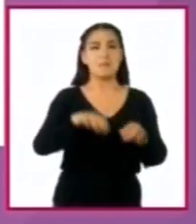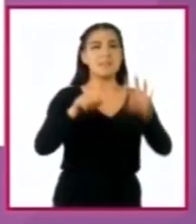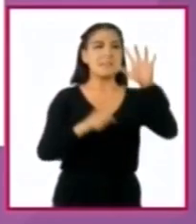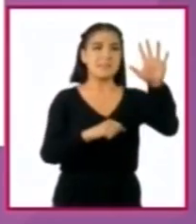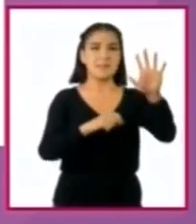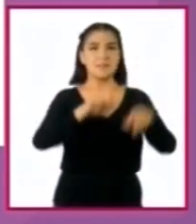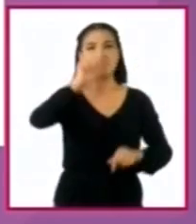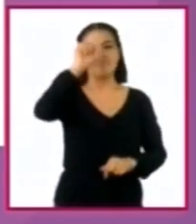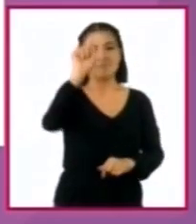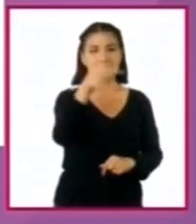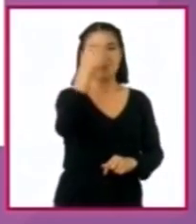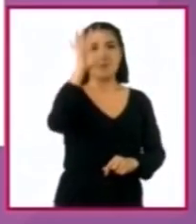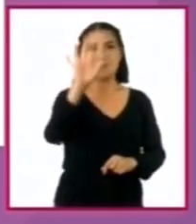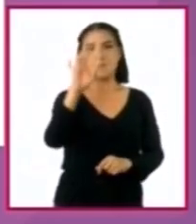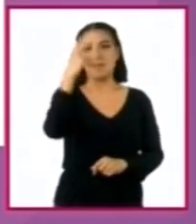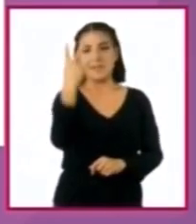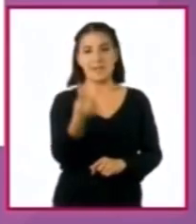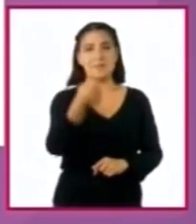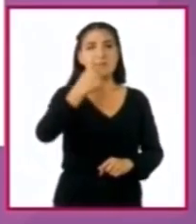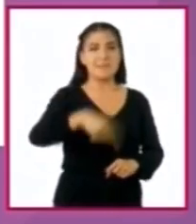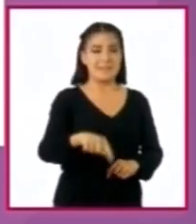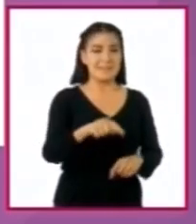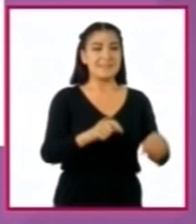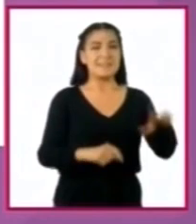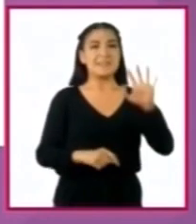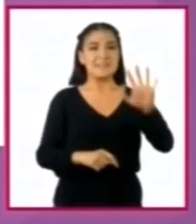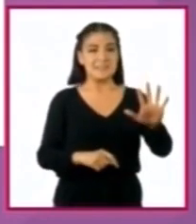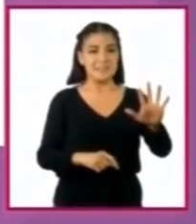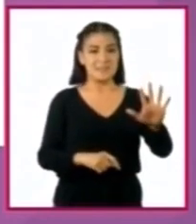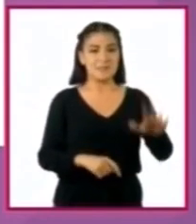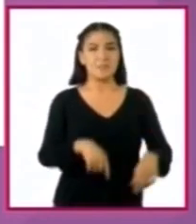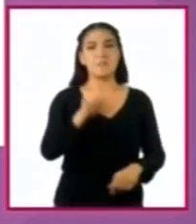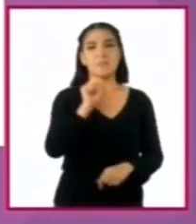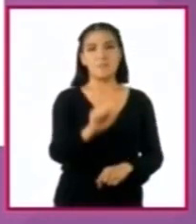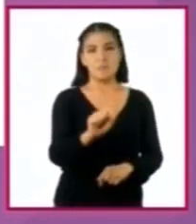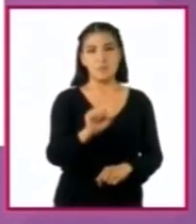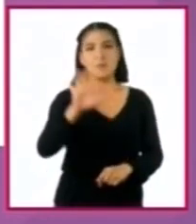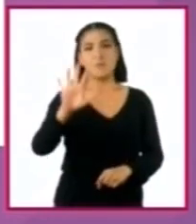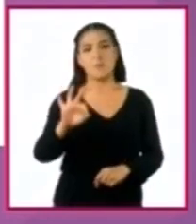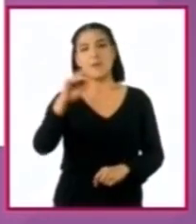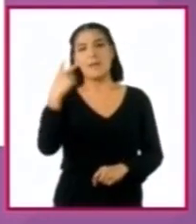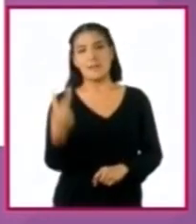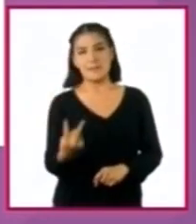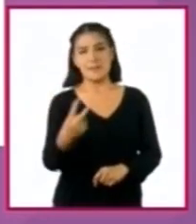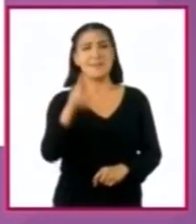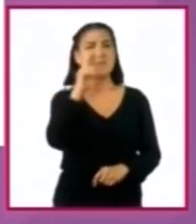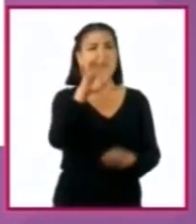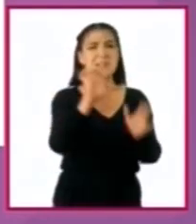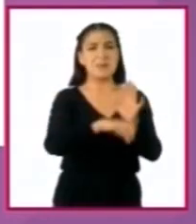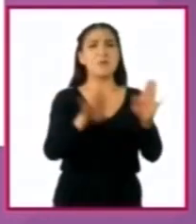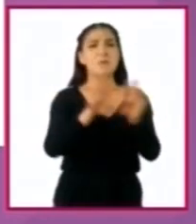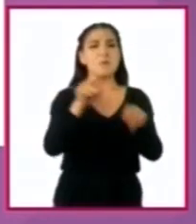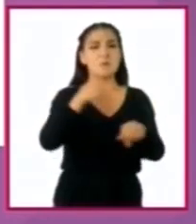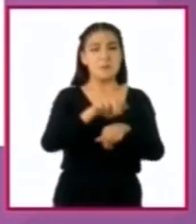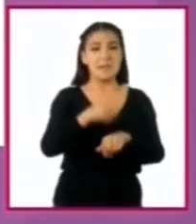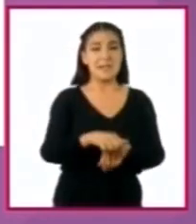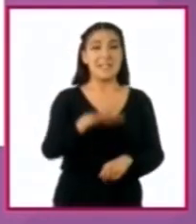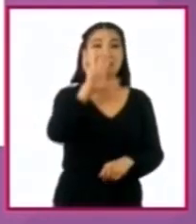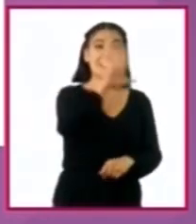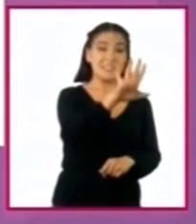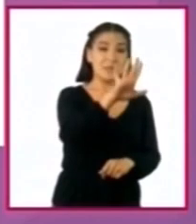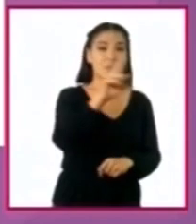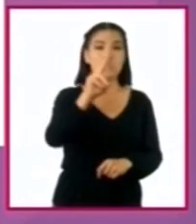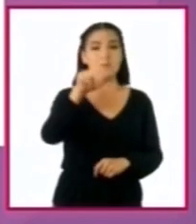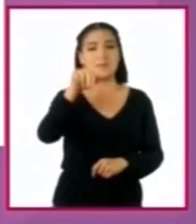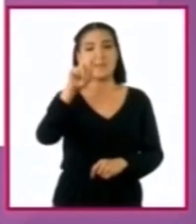entera de la fraccionaria del número mediante una coma. Por ejemplo, este número se leía 5 unidades